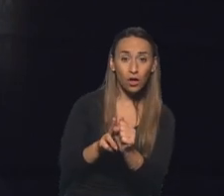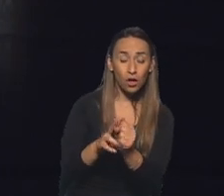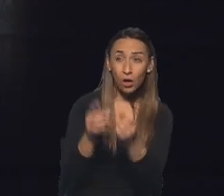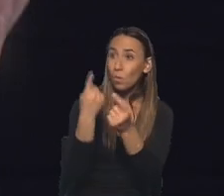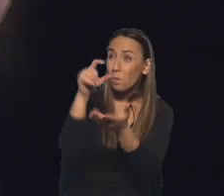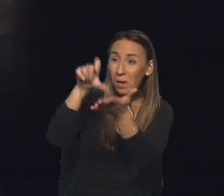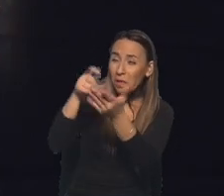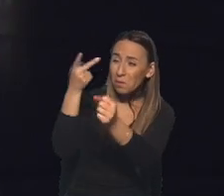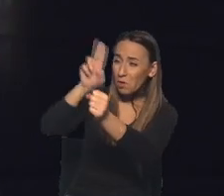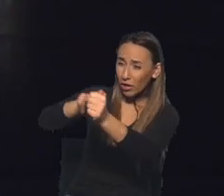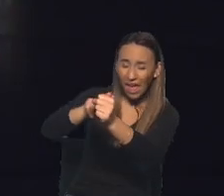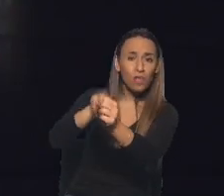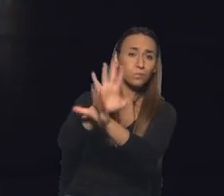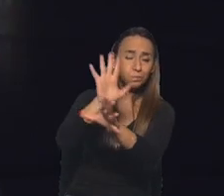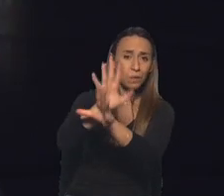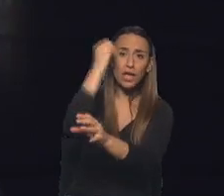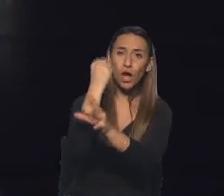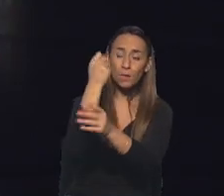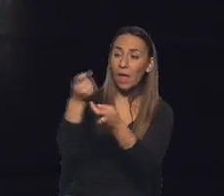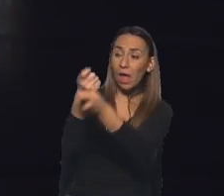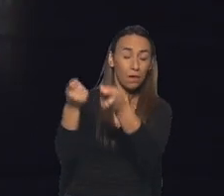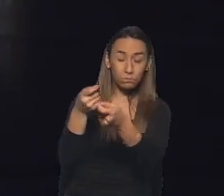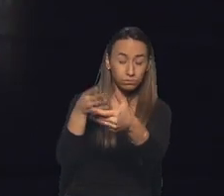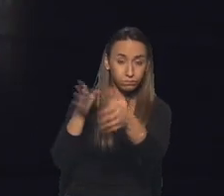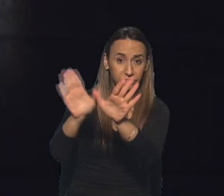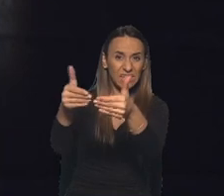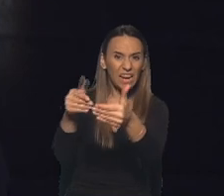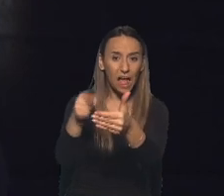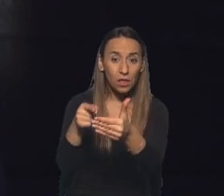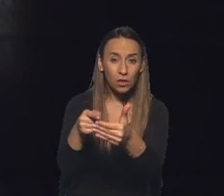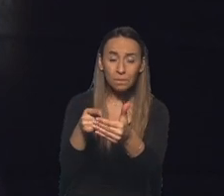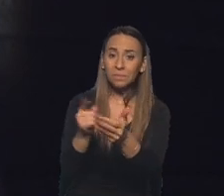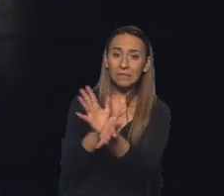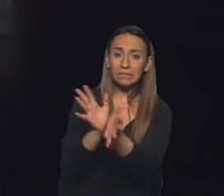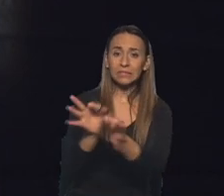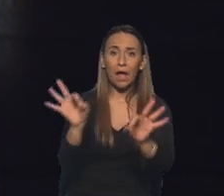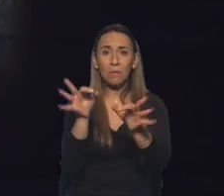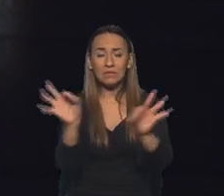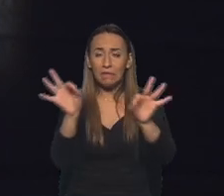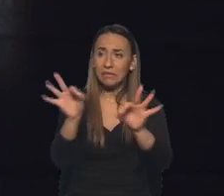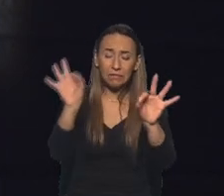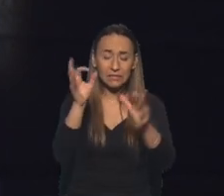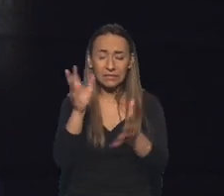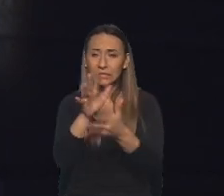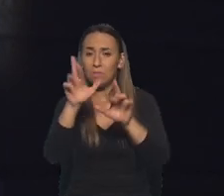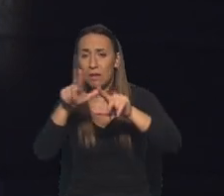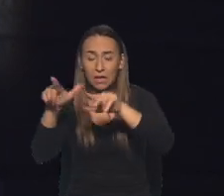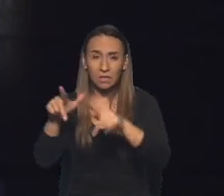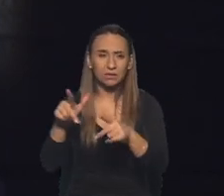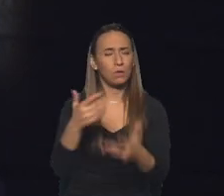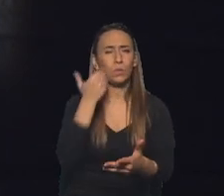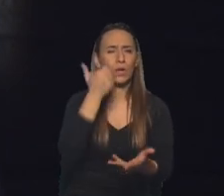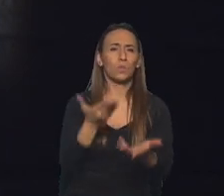y sobrevive como puede avergonzarnos teníamos que estar muy avergonzados de que eso pase en nuestro